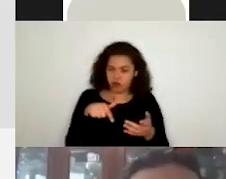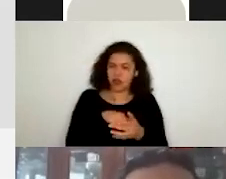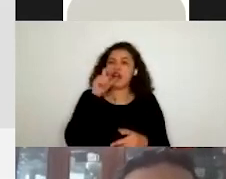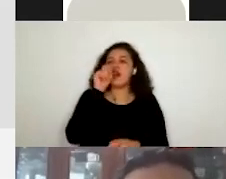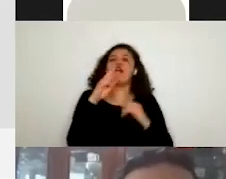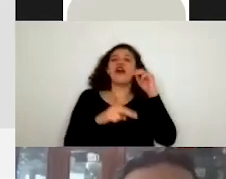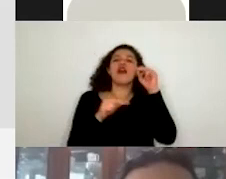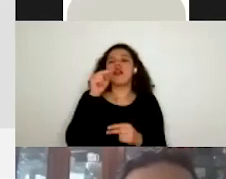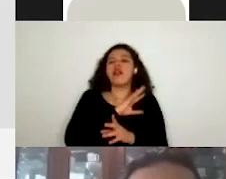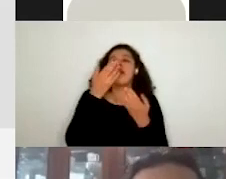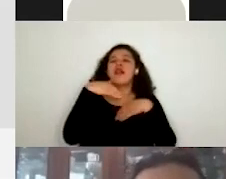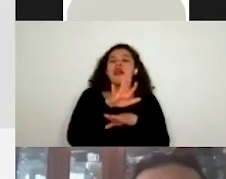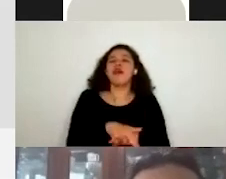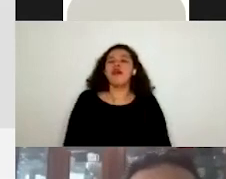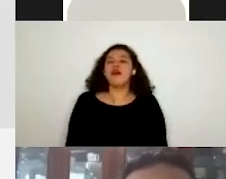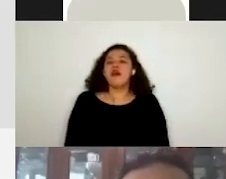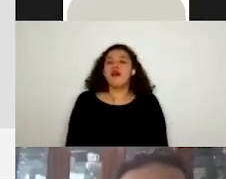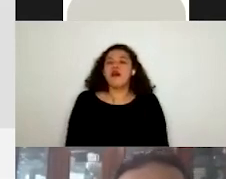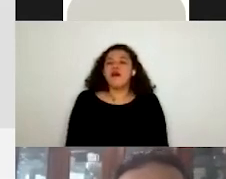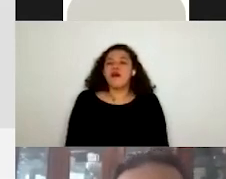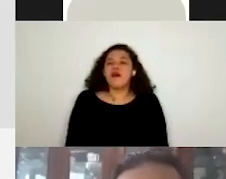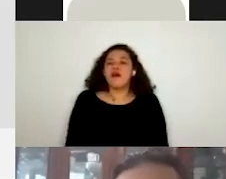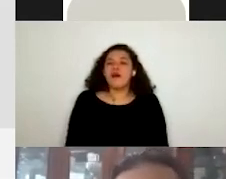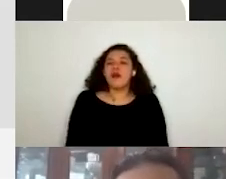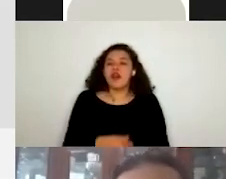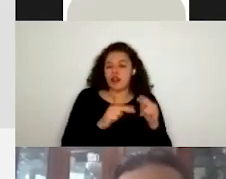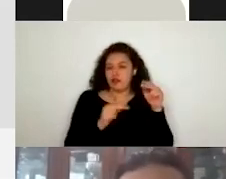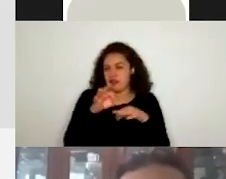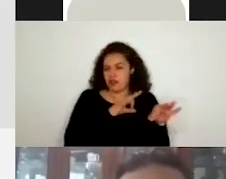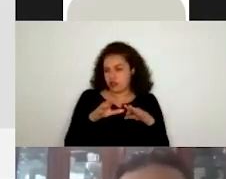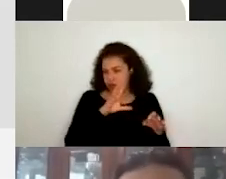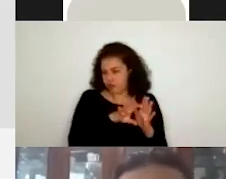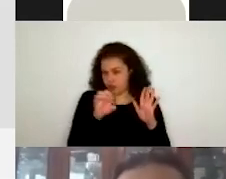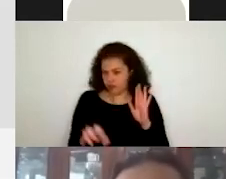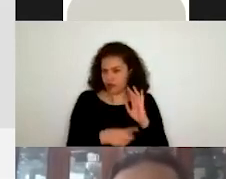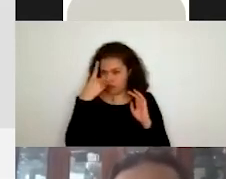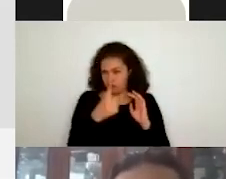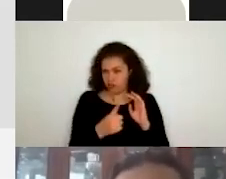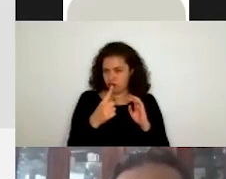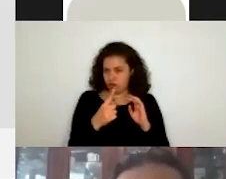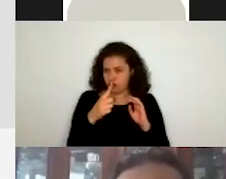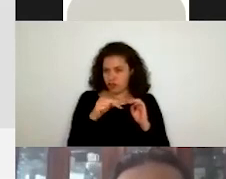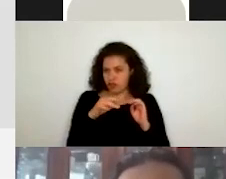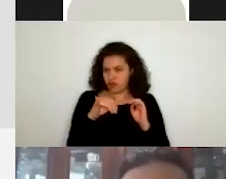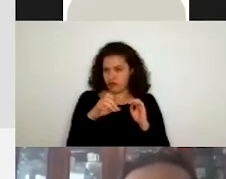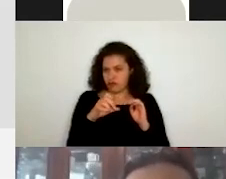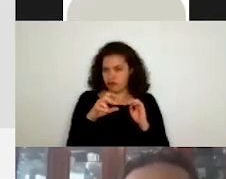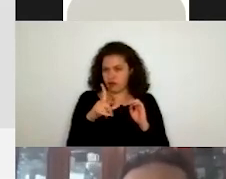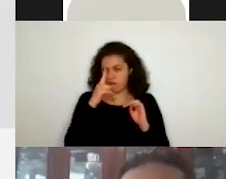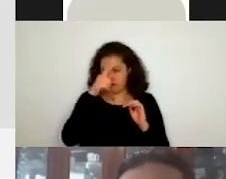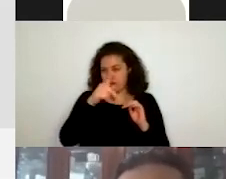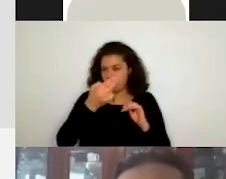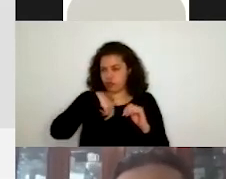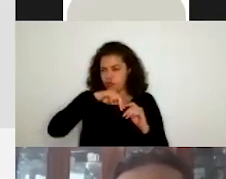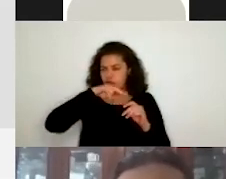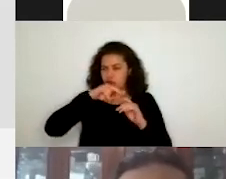totales sobre y bajo nivel de banqueta. En este caso, para el ejemplo, es un solo nivel y está sobre nivel de banqueta. O sea, estamos hablando